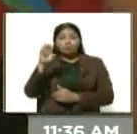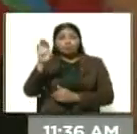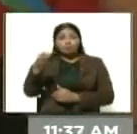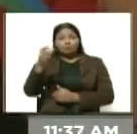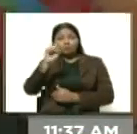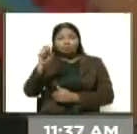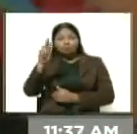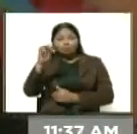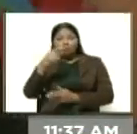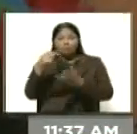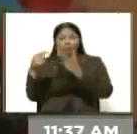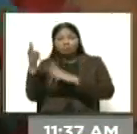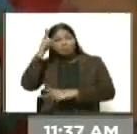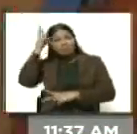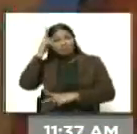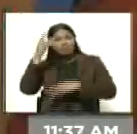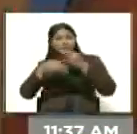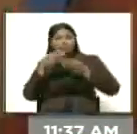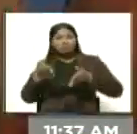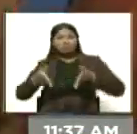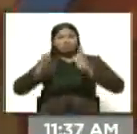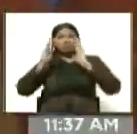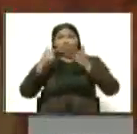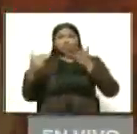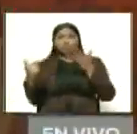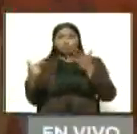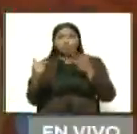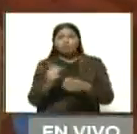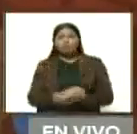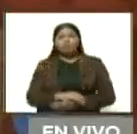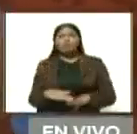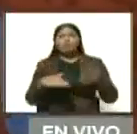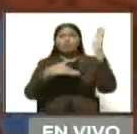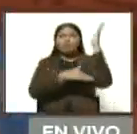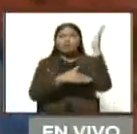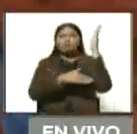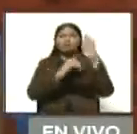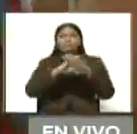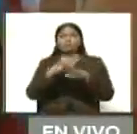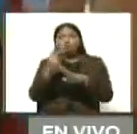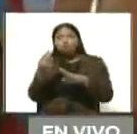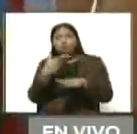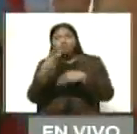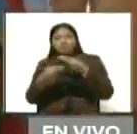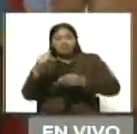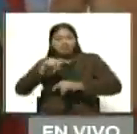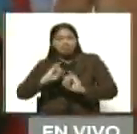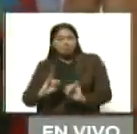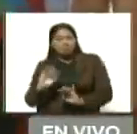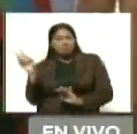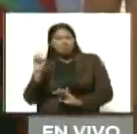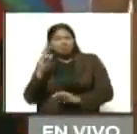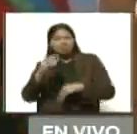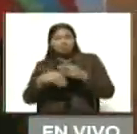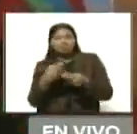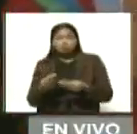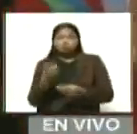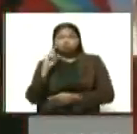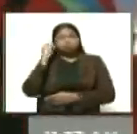los indígenas, construyeron monumentos, construyeron catedrales, ¿por qué no? Se hacía la pregunta. ¿Habrán